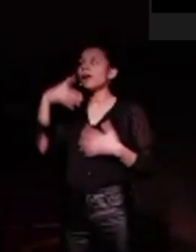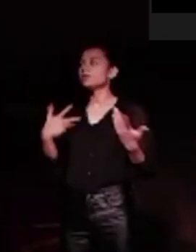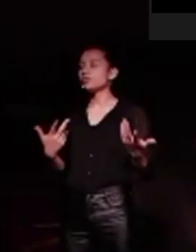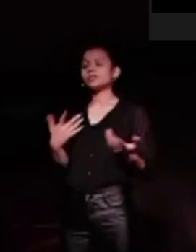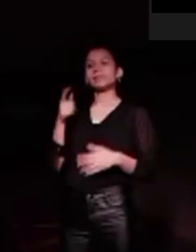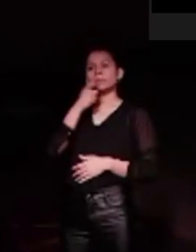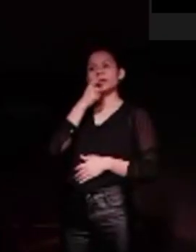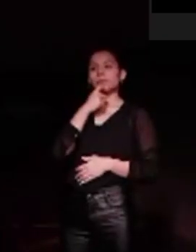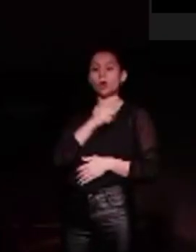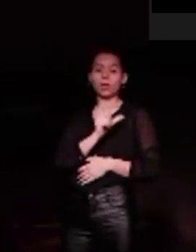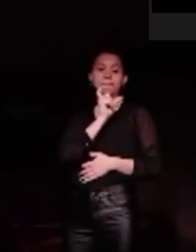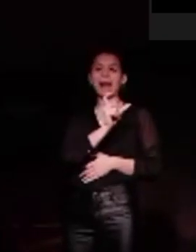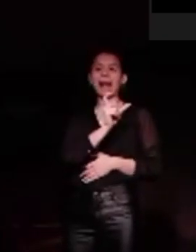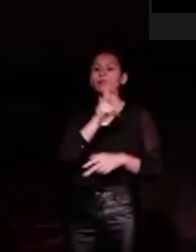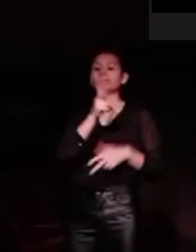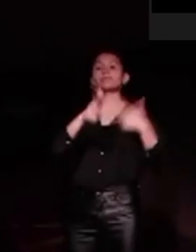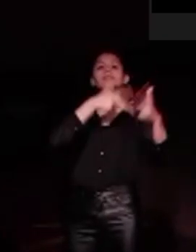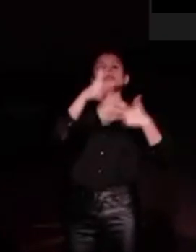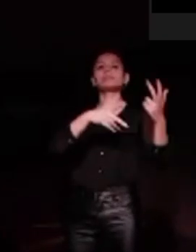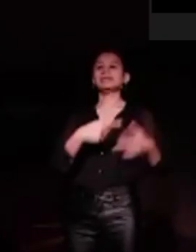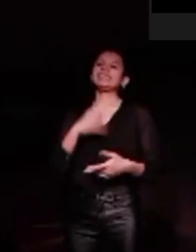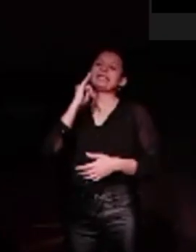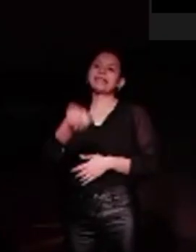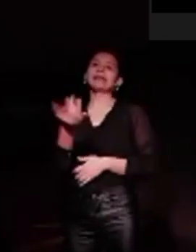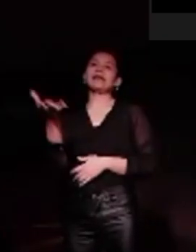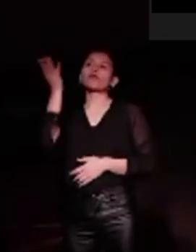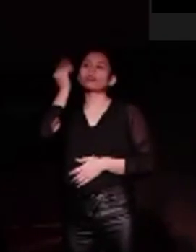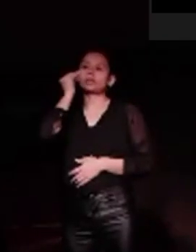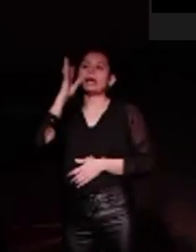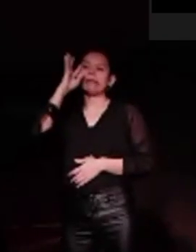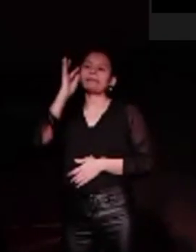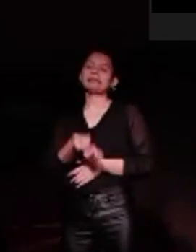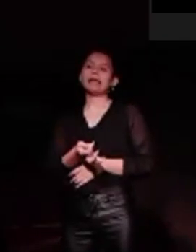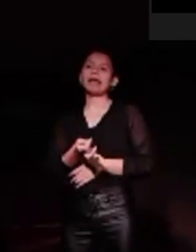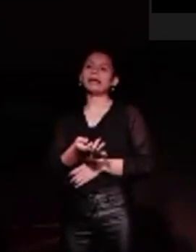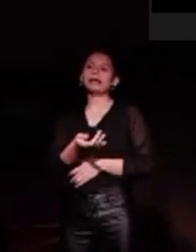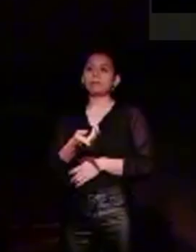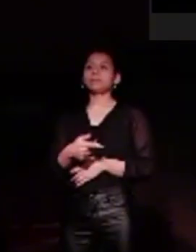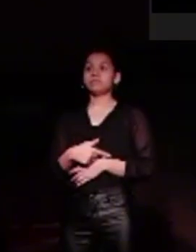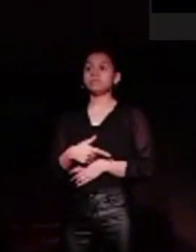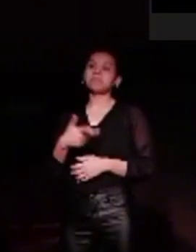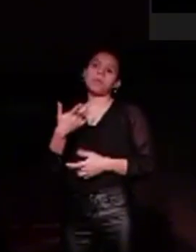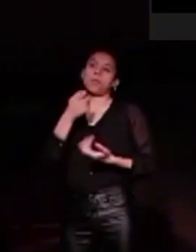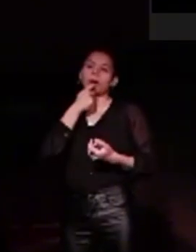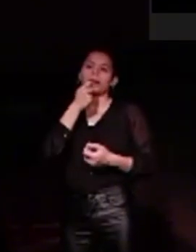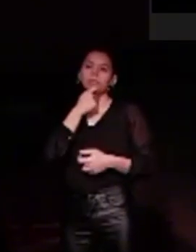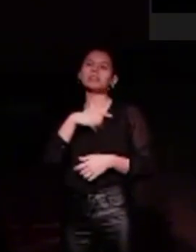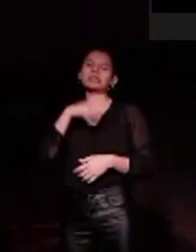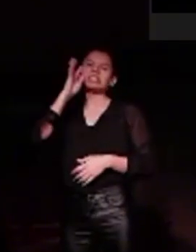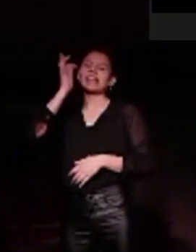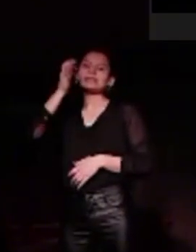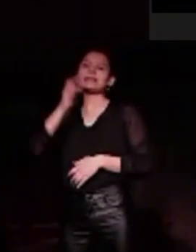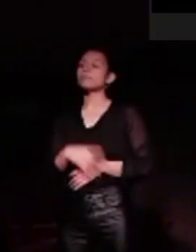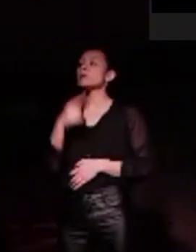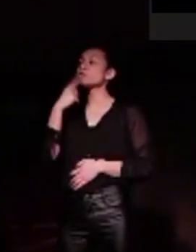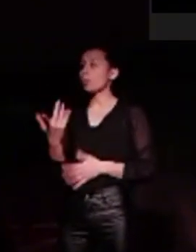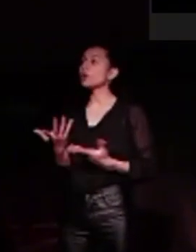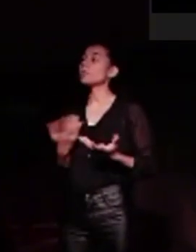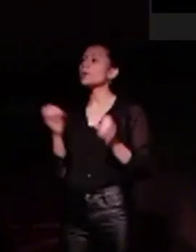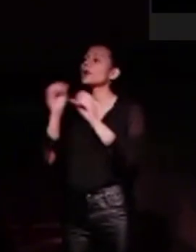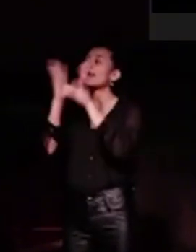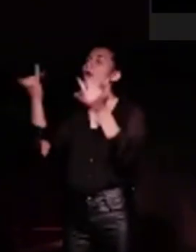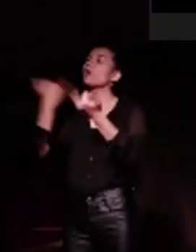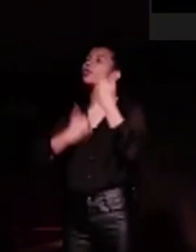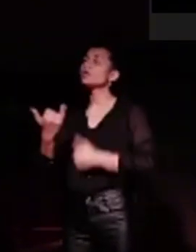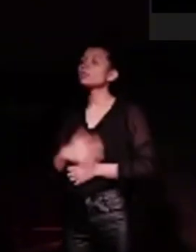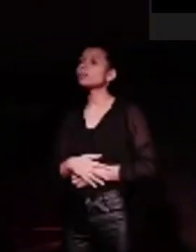lo escuché, porque soy oyente y lo sé, pero creo saberlo, y cuando yo te pido, bueno, pero explícamelo más claro, más gráfico, ahí se